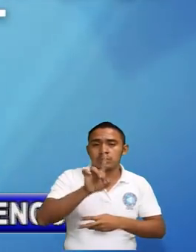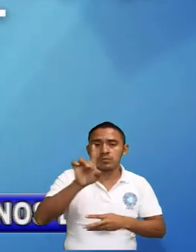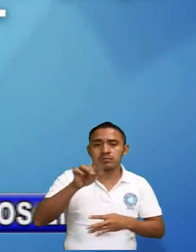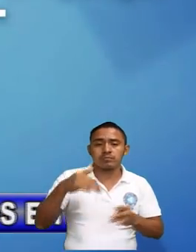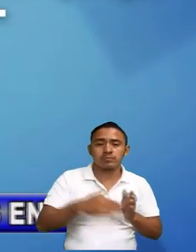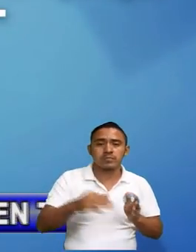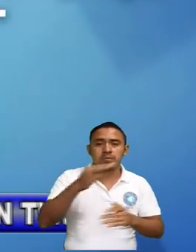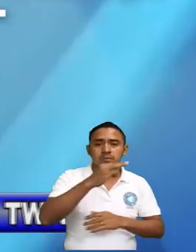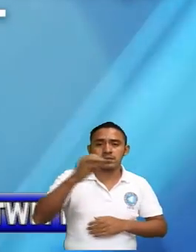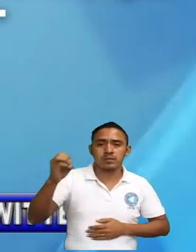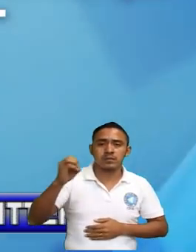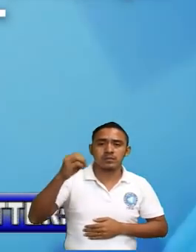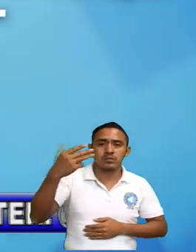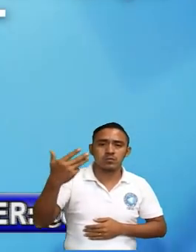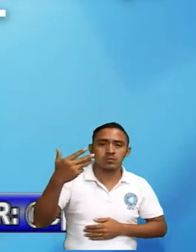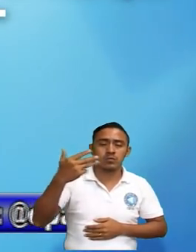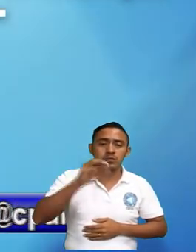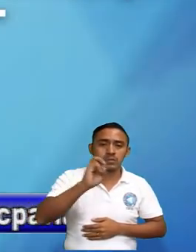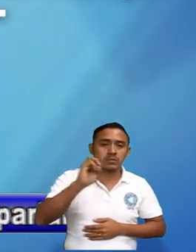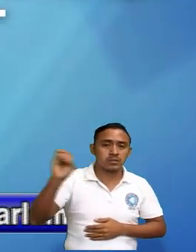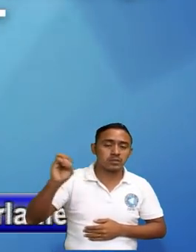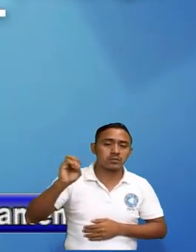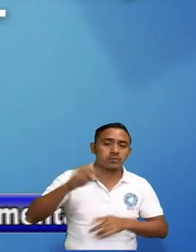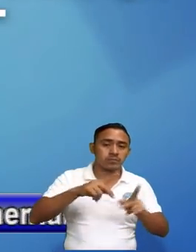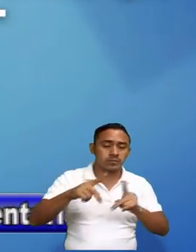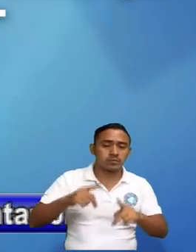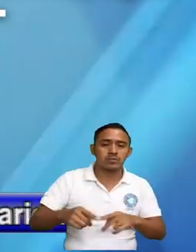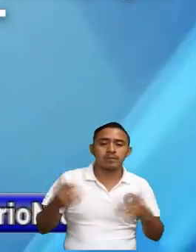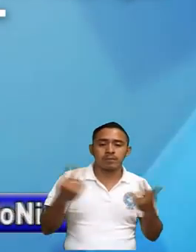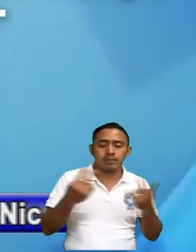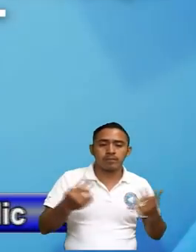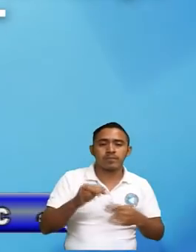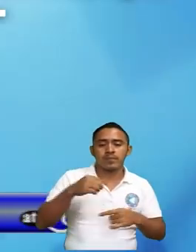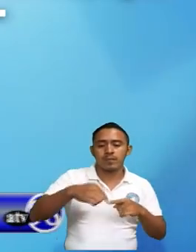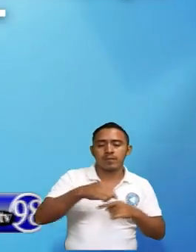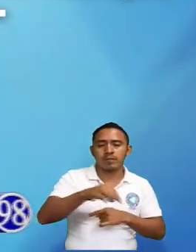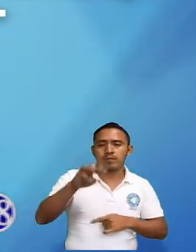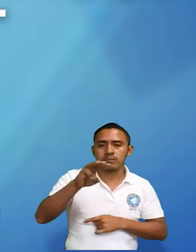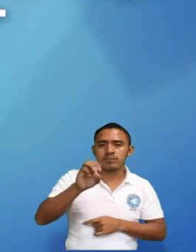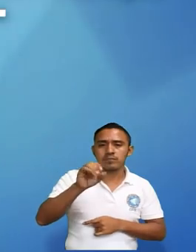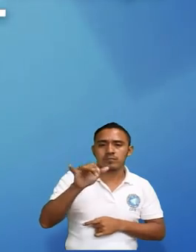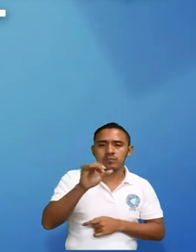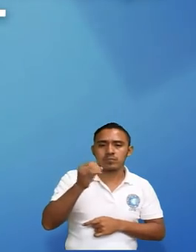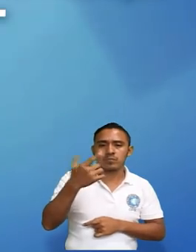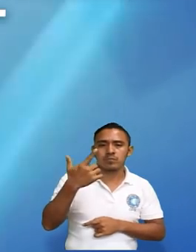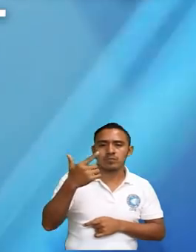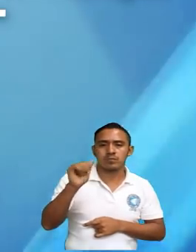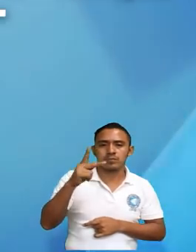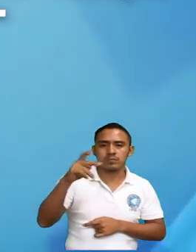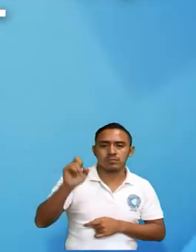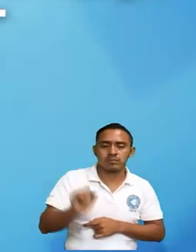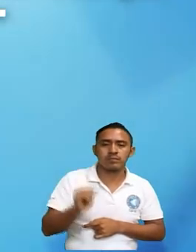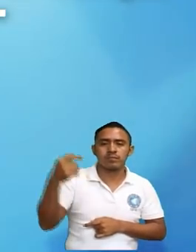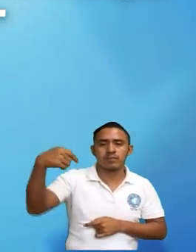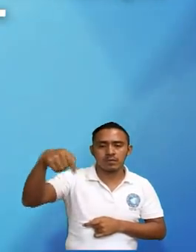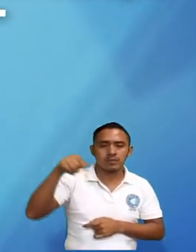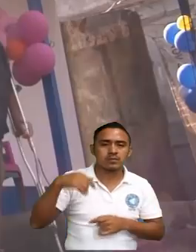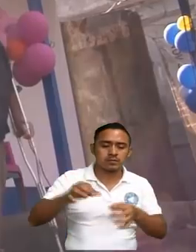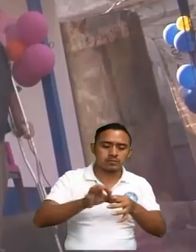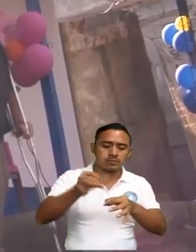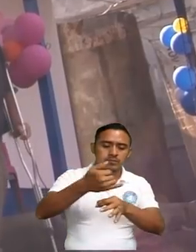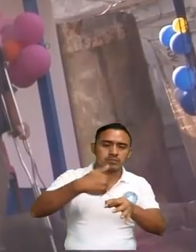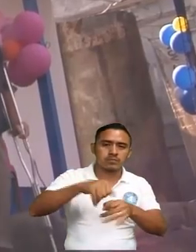11.300 habitantes del municipio de Moyogalpa en nuestra isla de